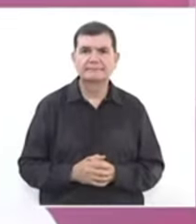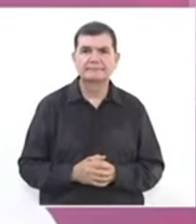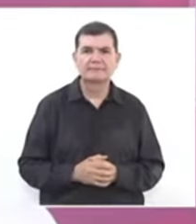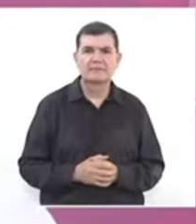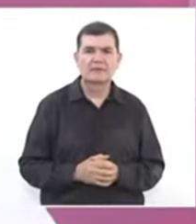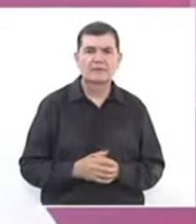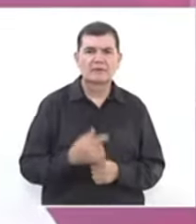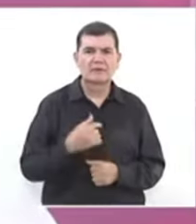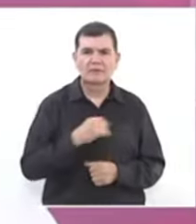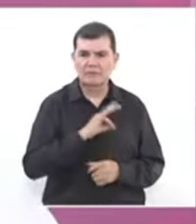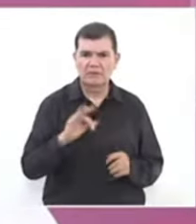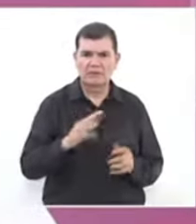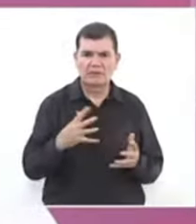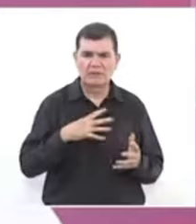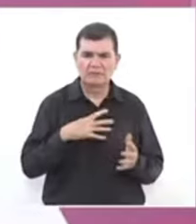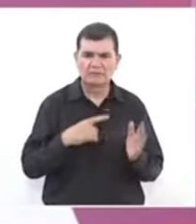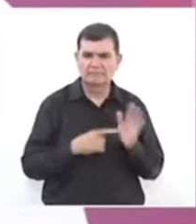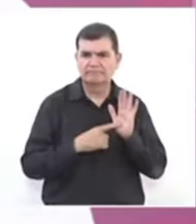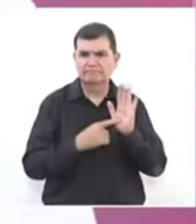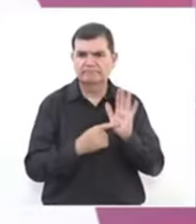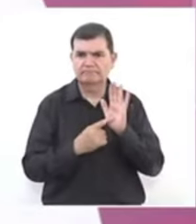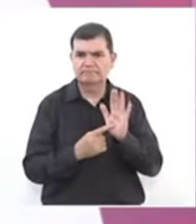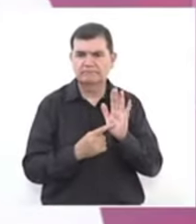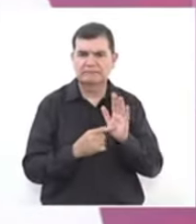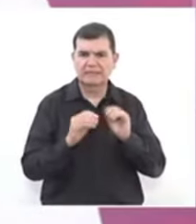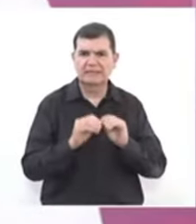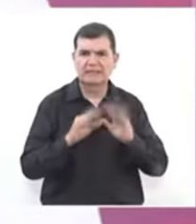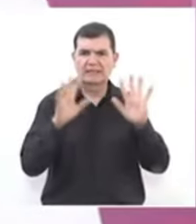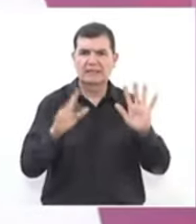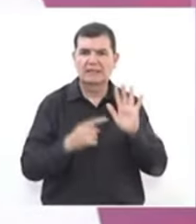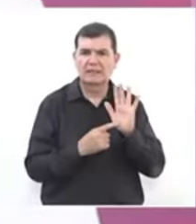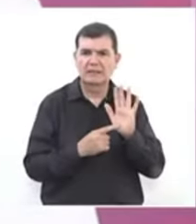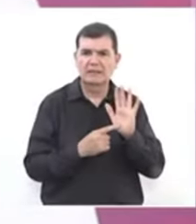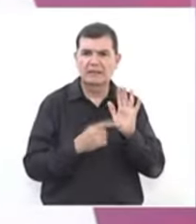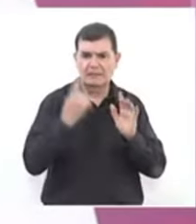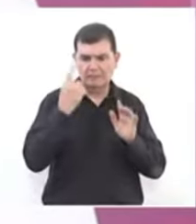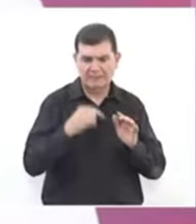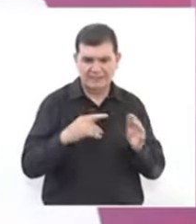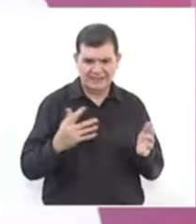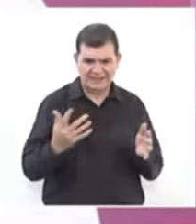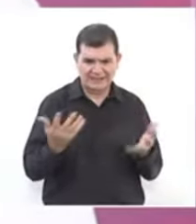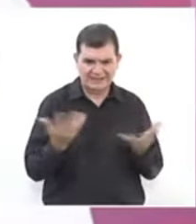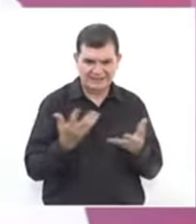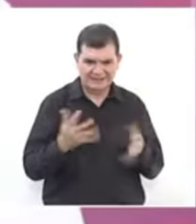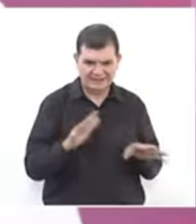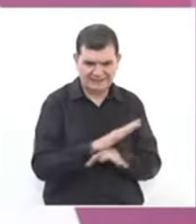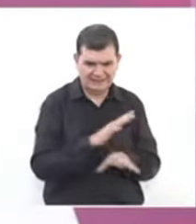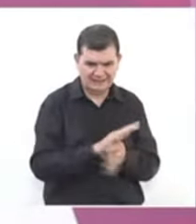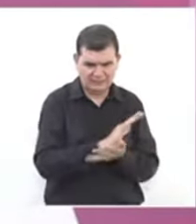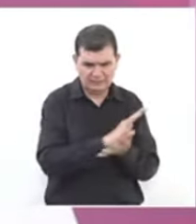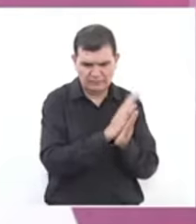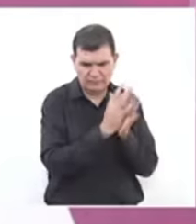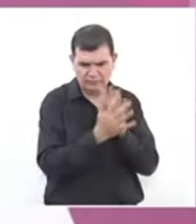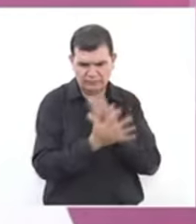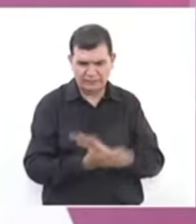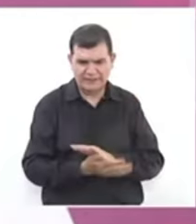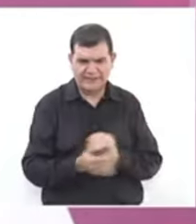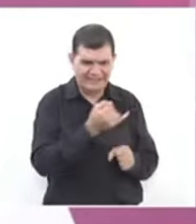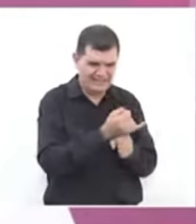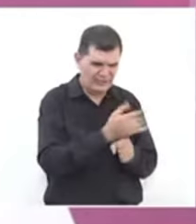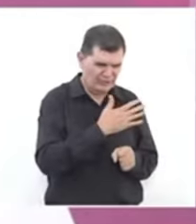Pudimos dejar de manifiesto que para transformar una realidad de